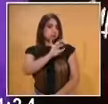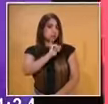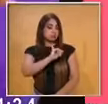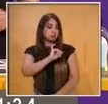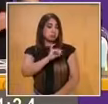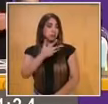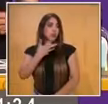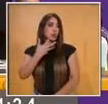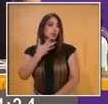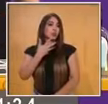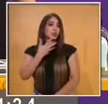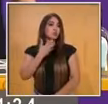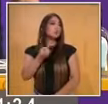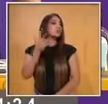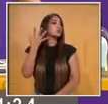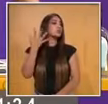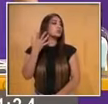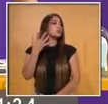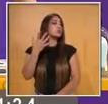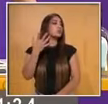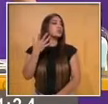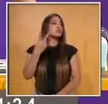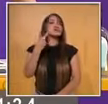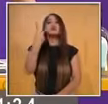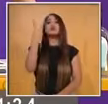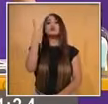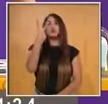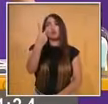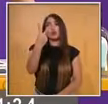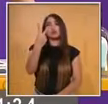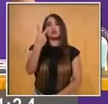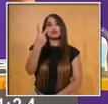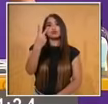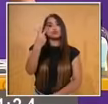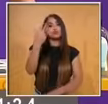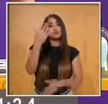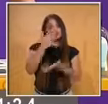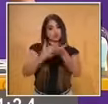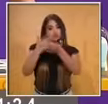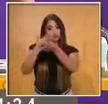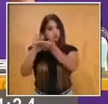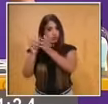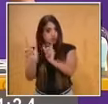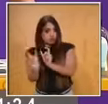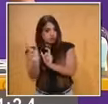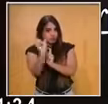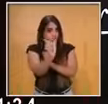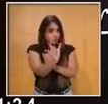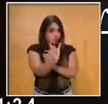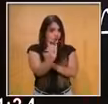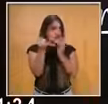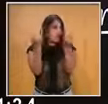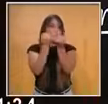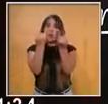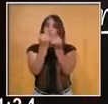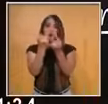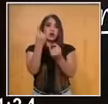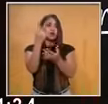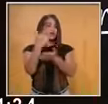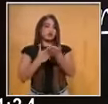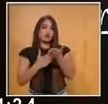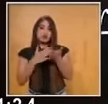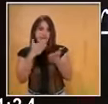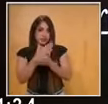maestra? Ocuparíamos 2 cuartos. Entonces, 2 cuartos es igual a un medio. Son